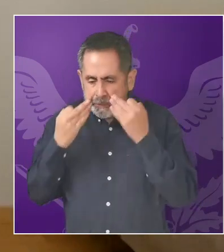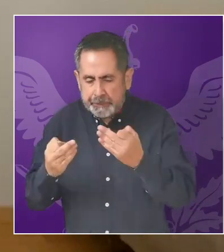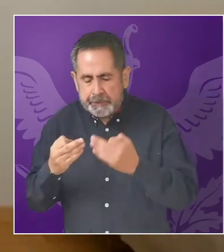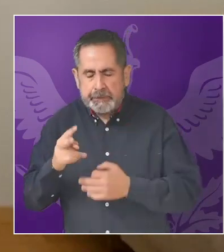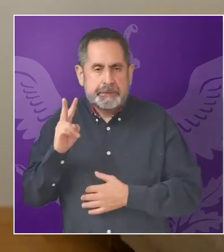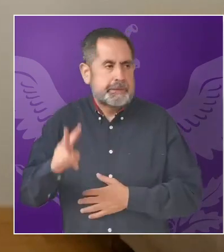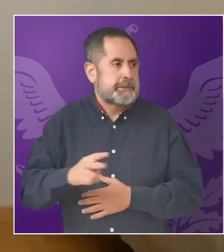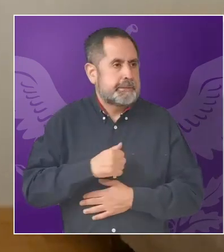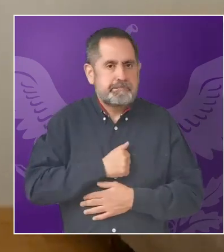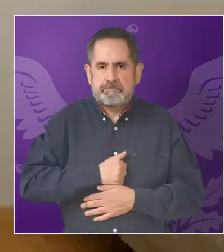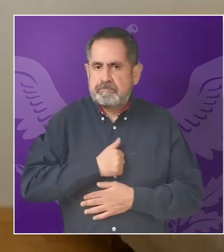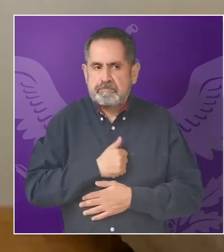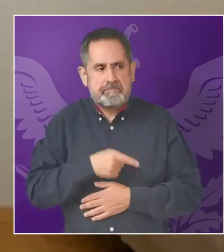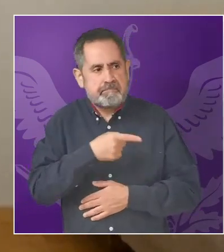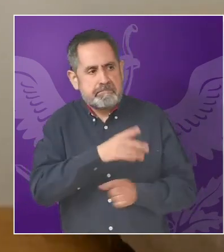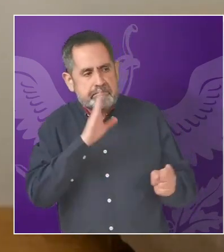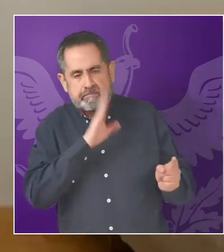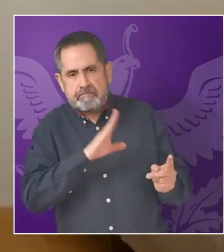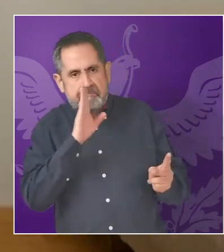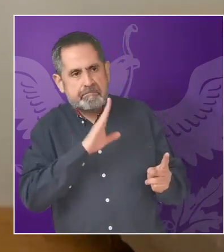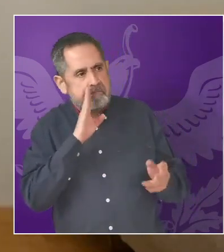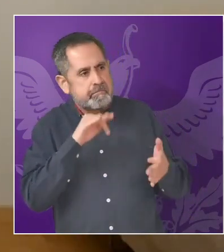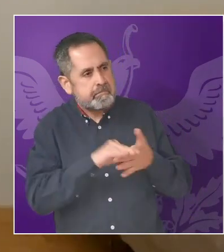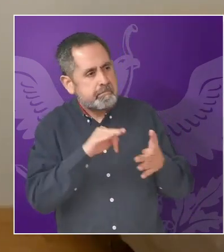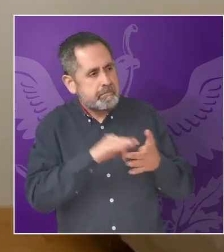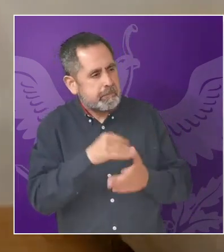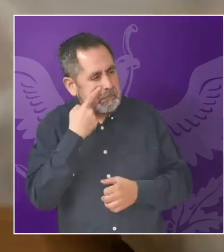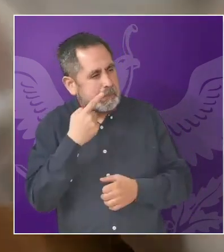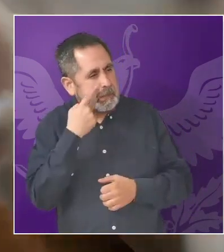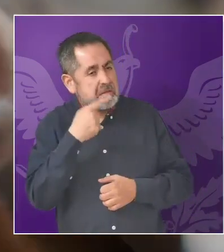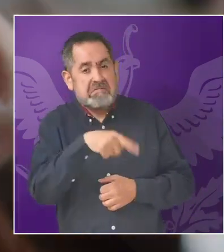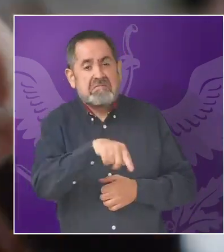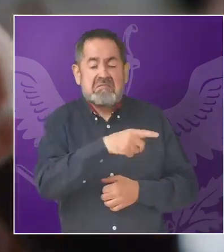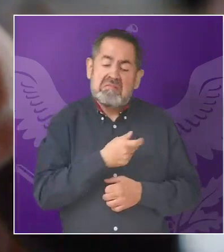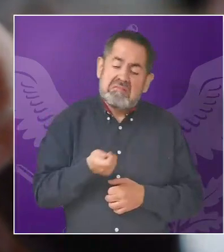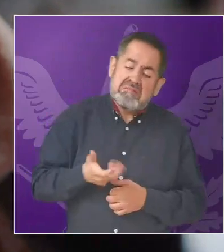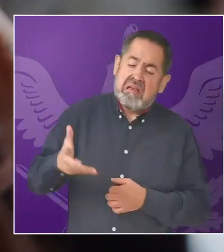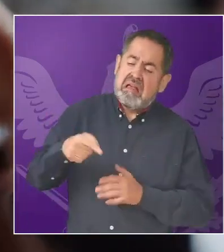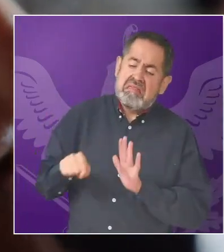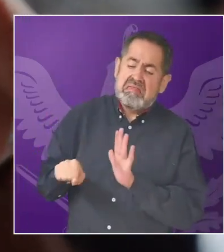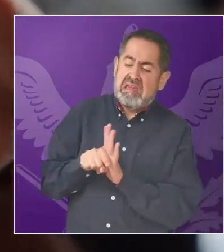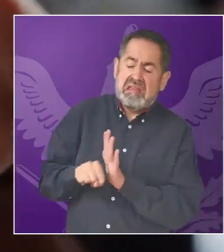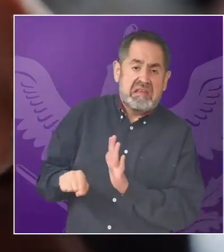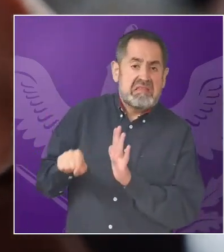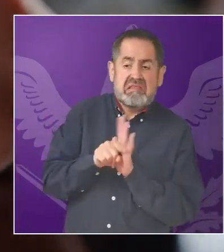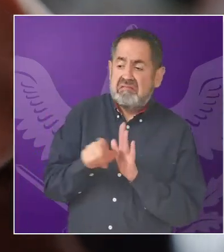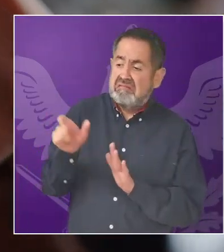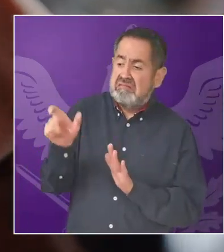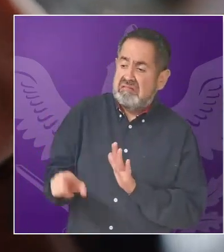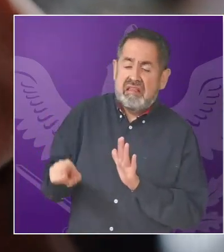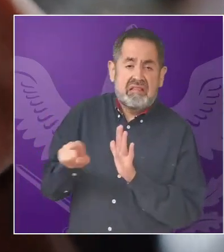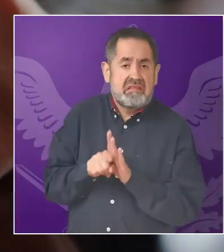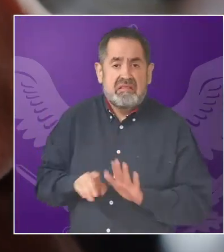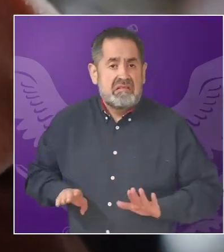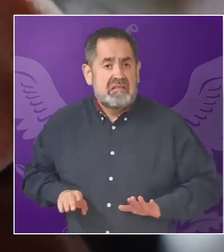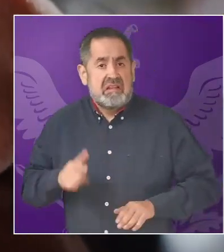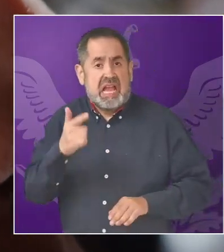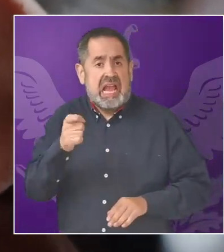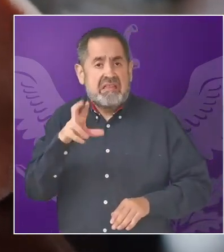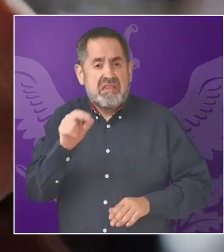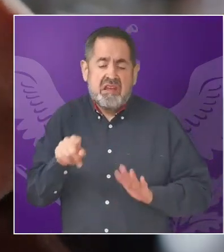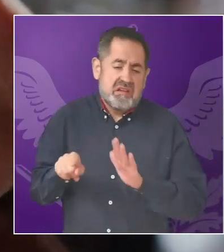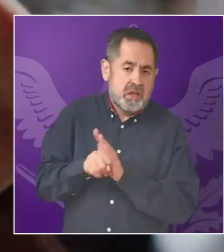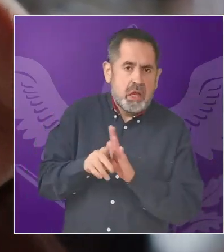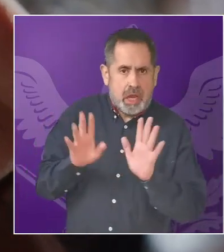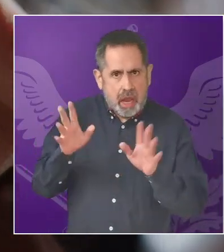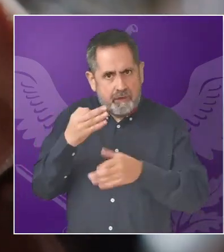que muestra lamentablemente un patrón común en donde se estigmatiza, en donde se utilizan estos estereotipos de género